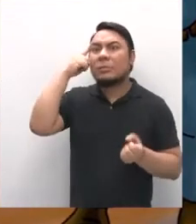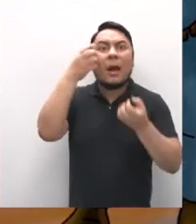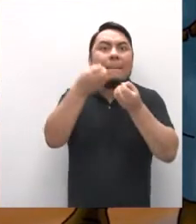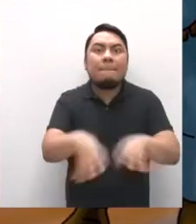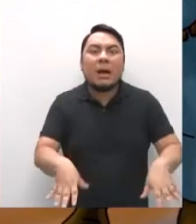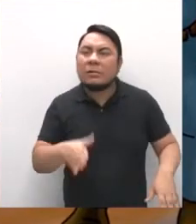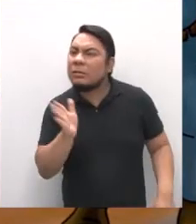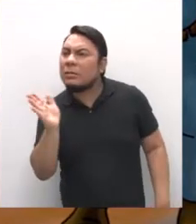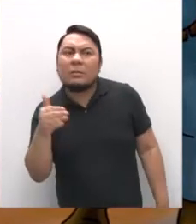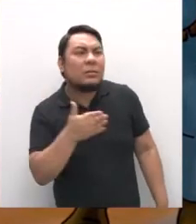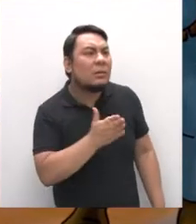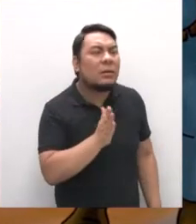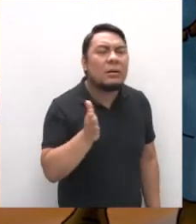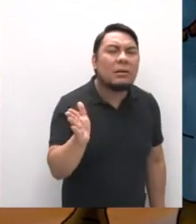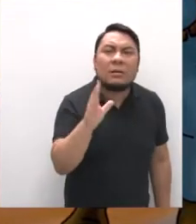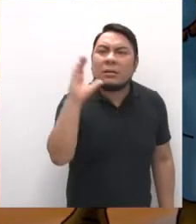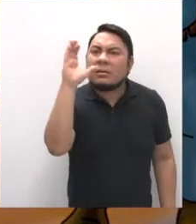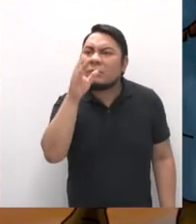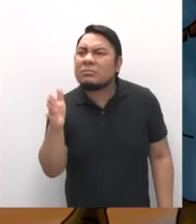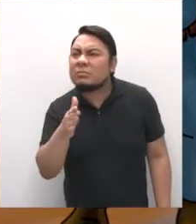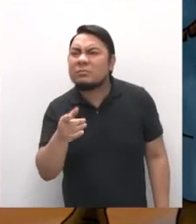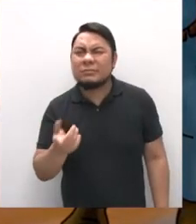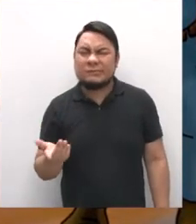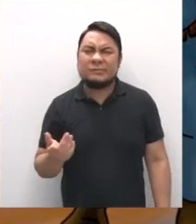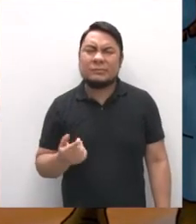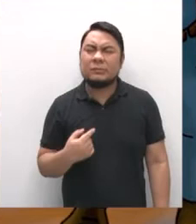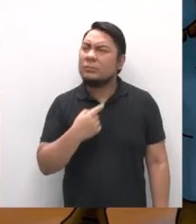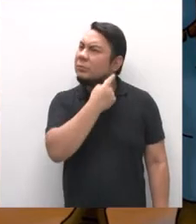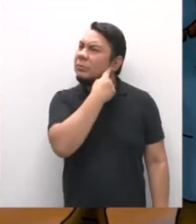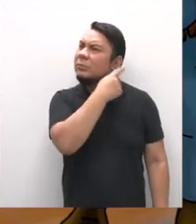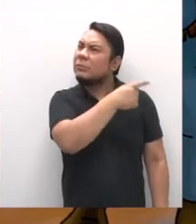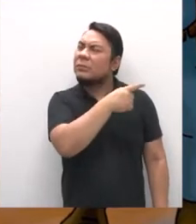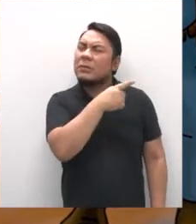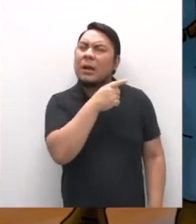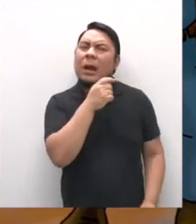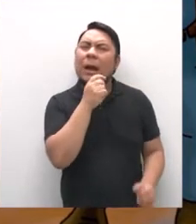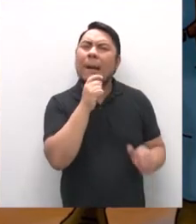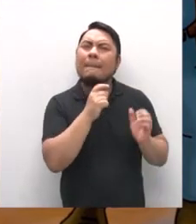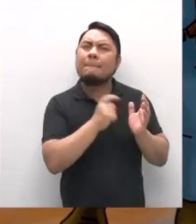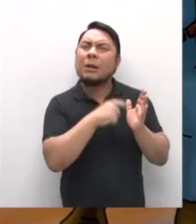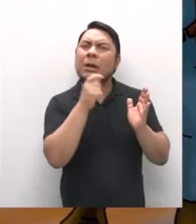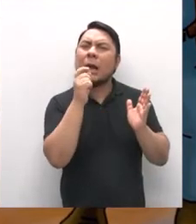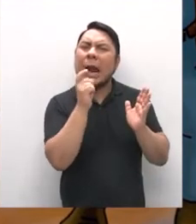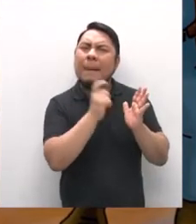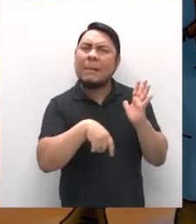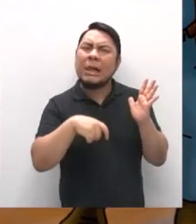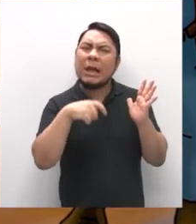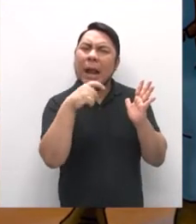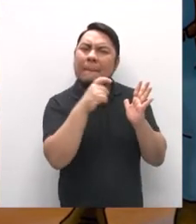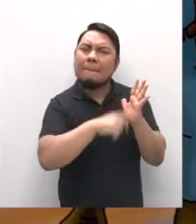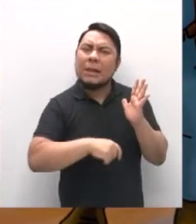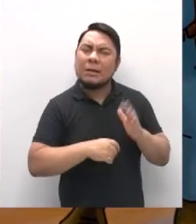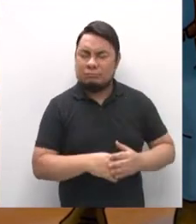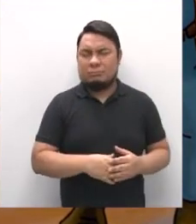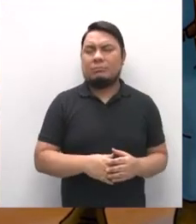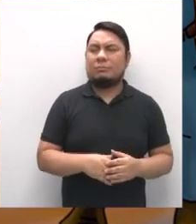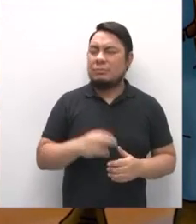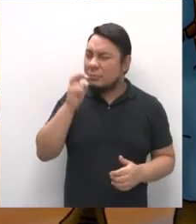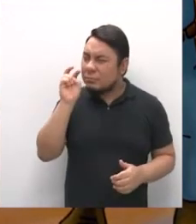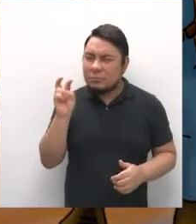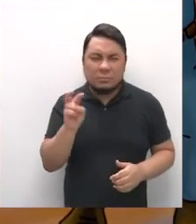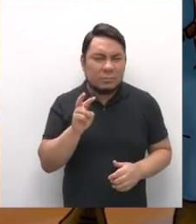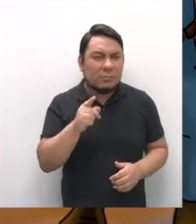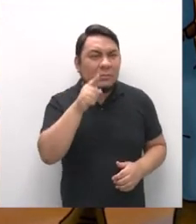la salida cuando de pronto escuchó plic, plic, plic. Miró.